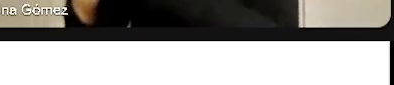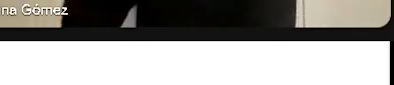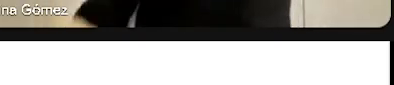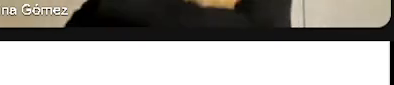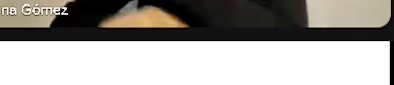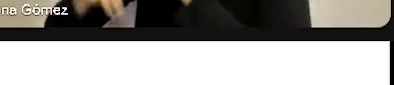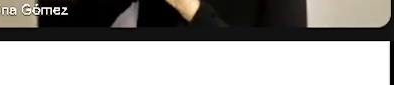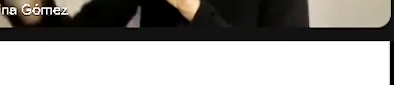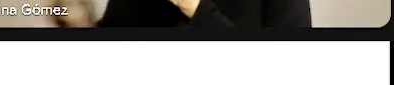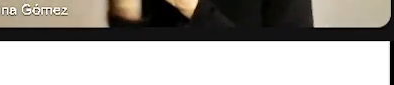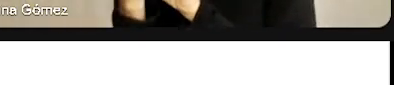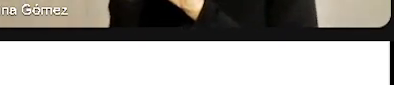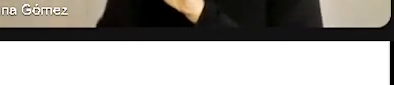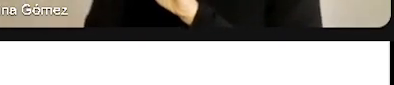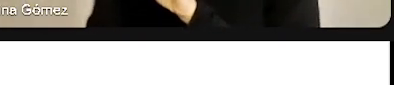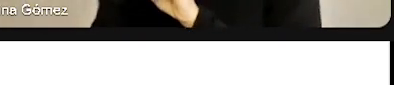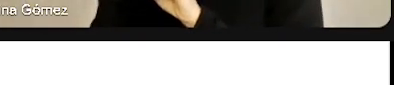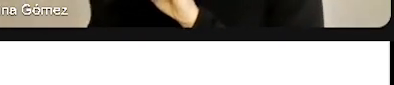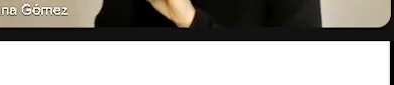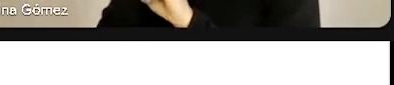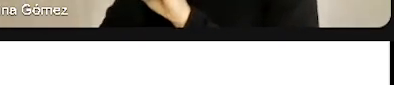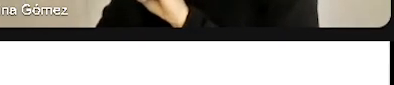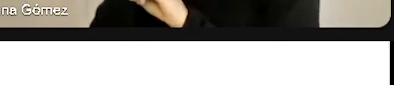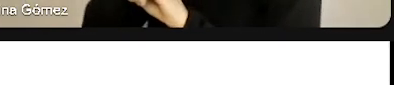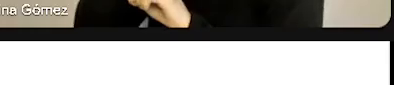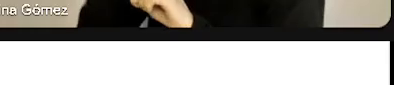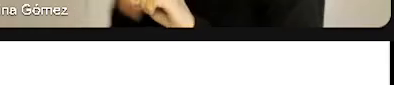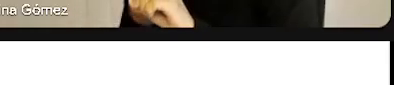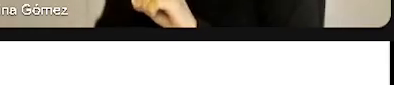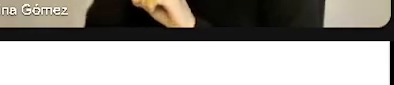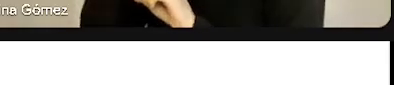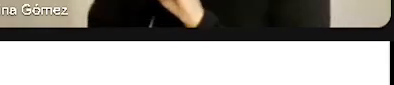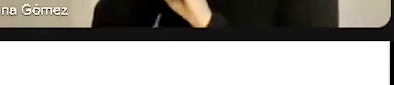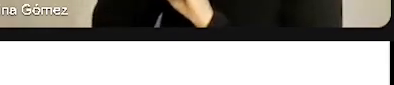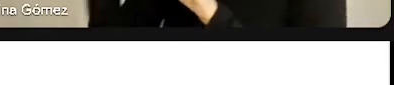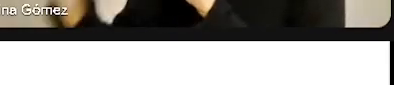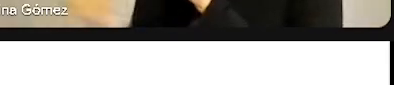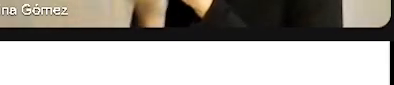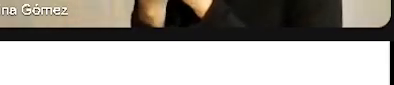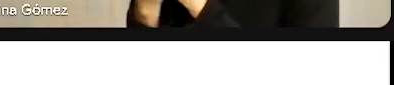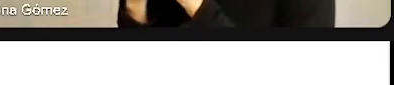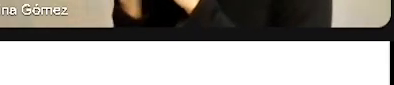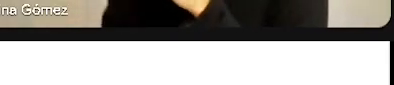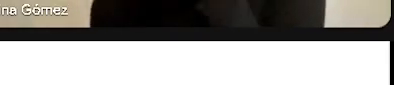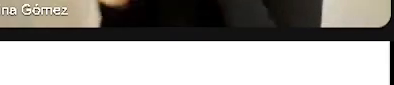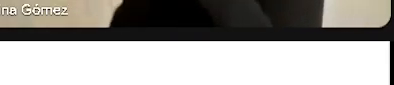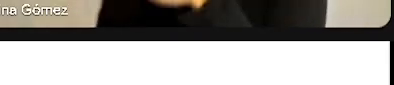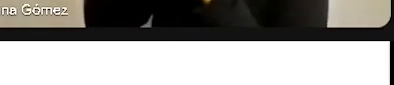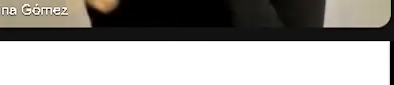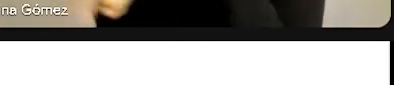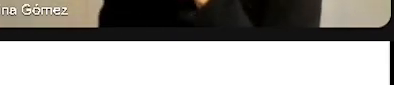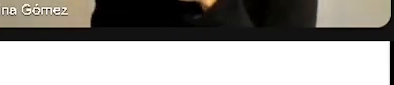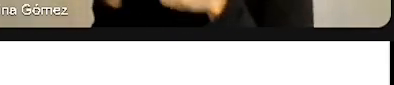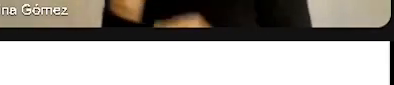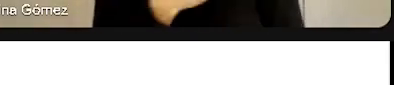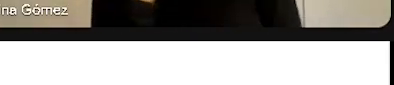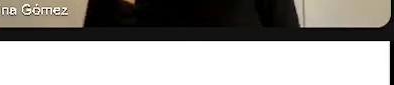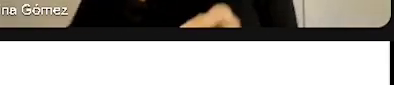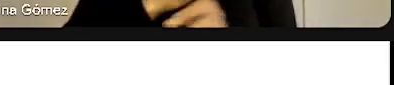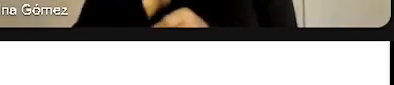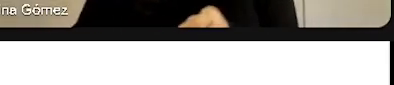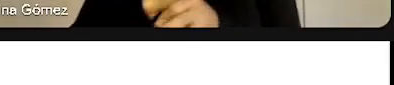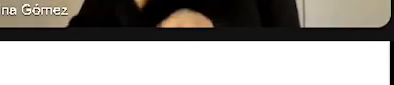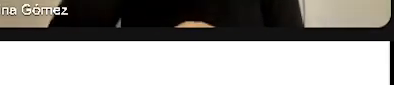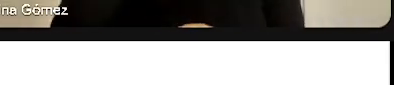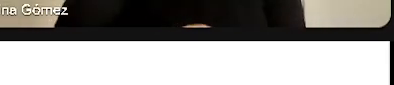este caso auditiva. Está dando bastante, estamos perfeccionando al personal policial, así que